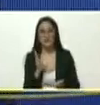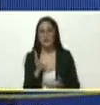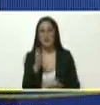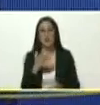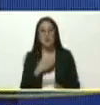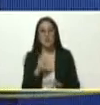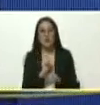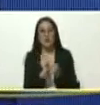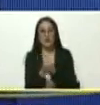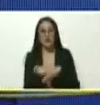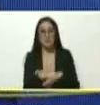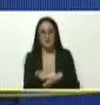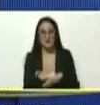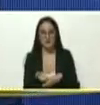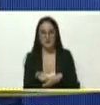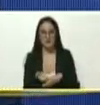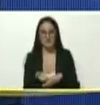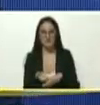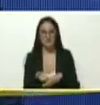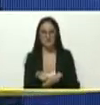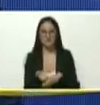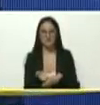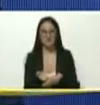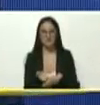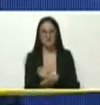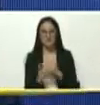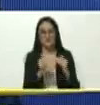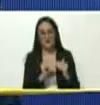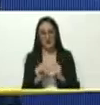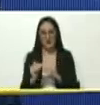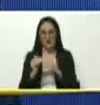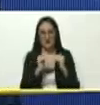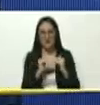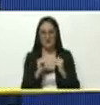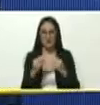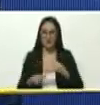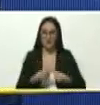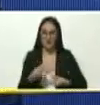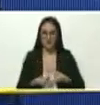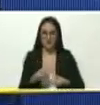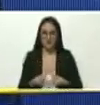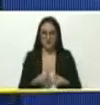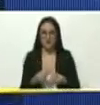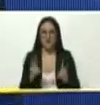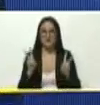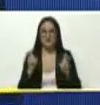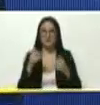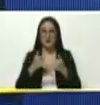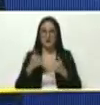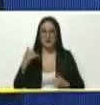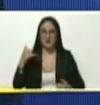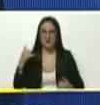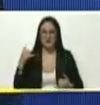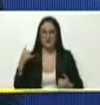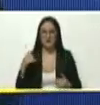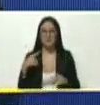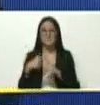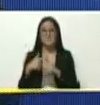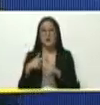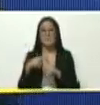insustituible para generar los equilibrios necesarios en materia energética y